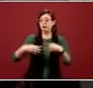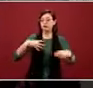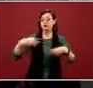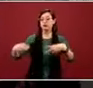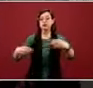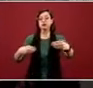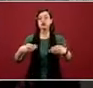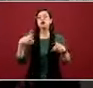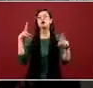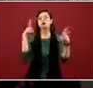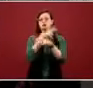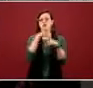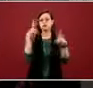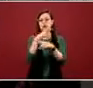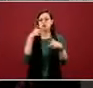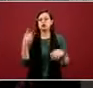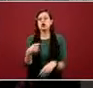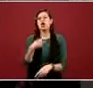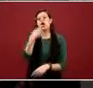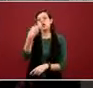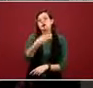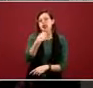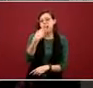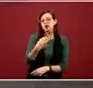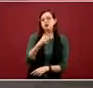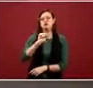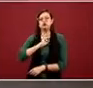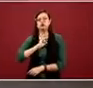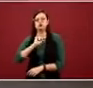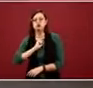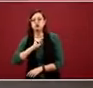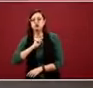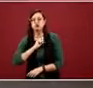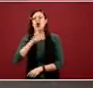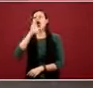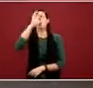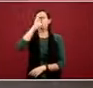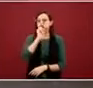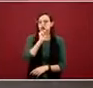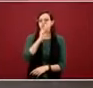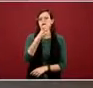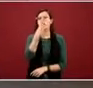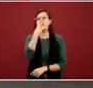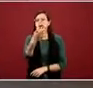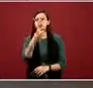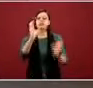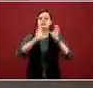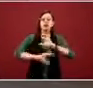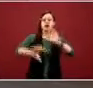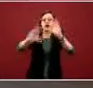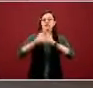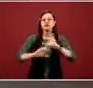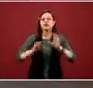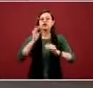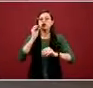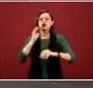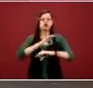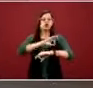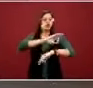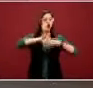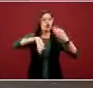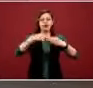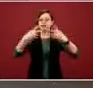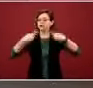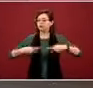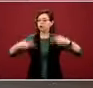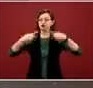vía respiratoria. Cada vez que hablamos, tosemos, estornudamos, gritamos o cantamos, todos,